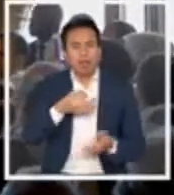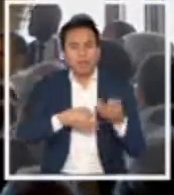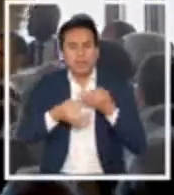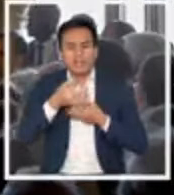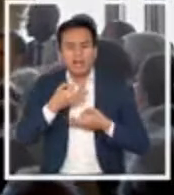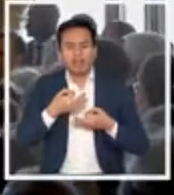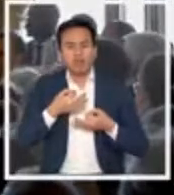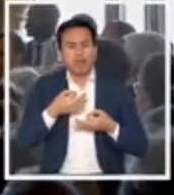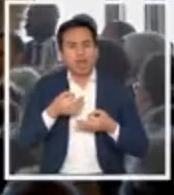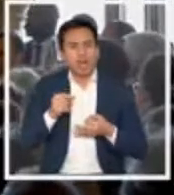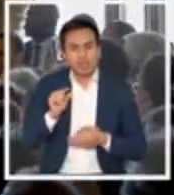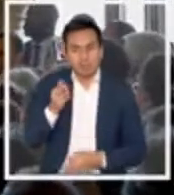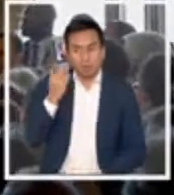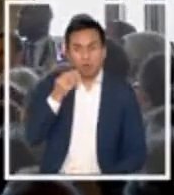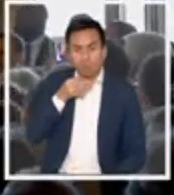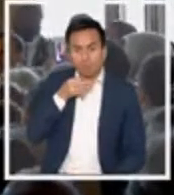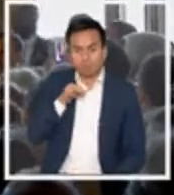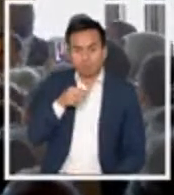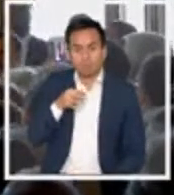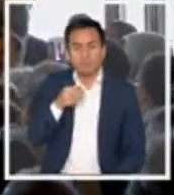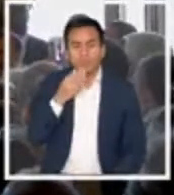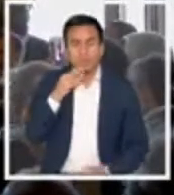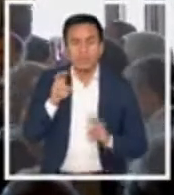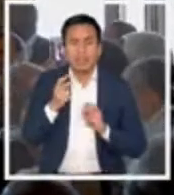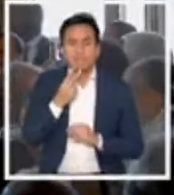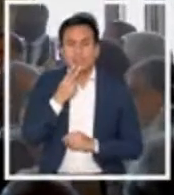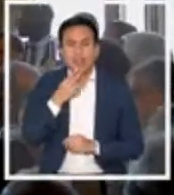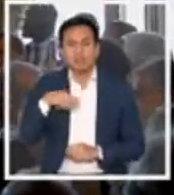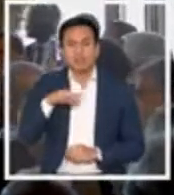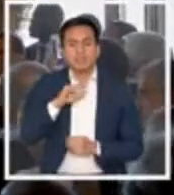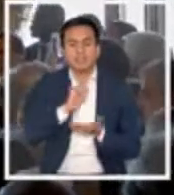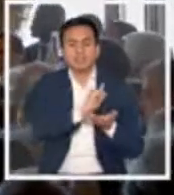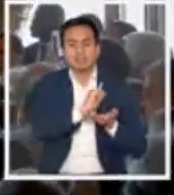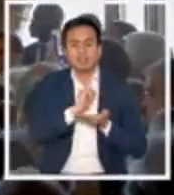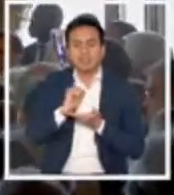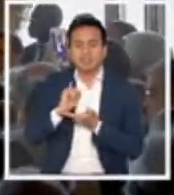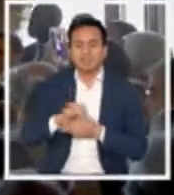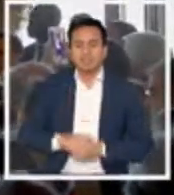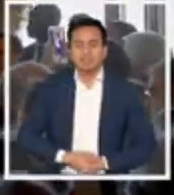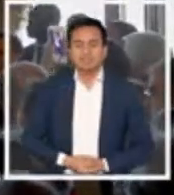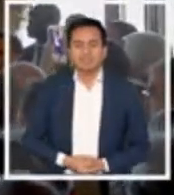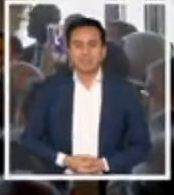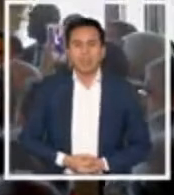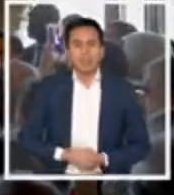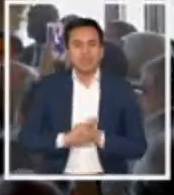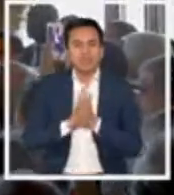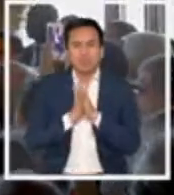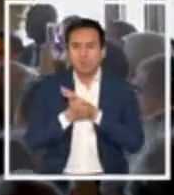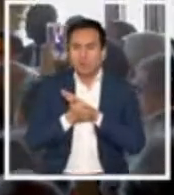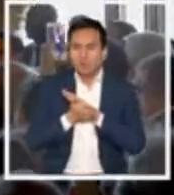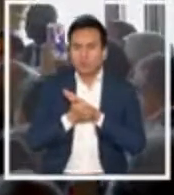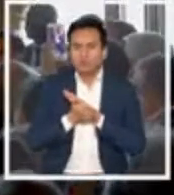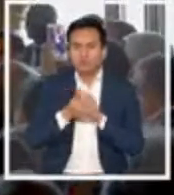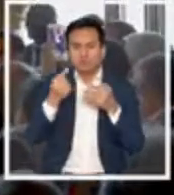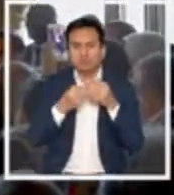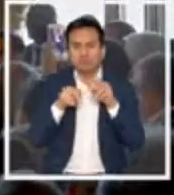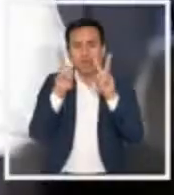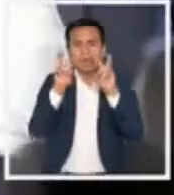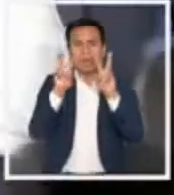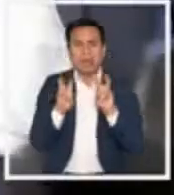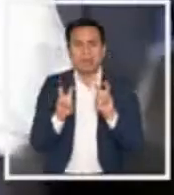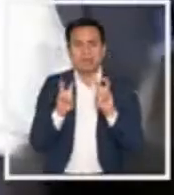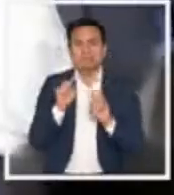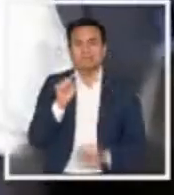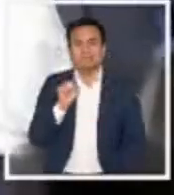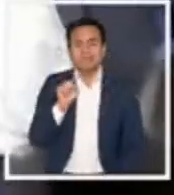en mi oficio hace poco, en la vida de nuestras instituciones. Y todos esos temas